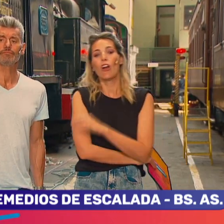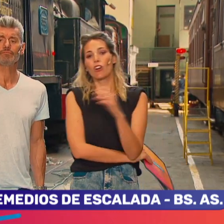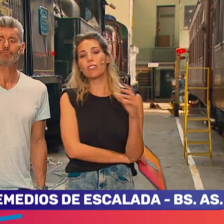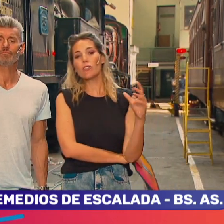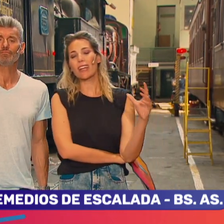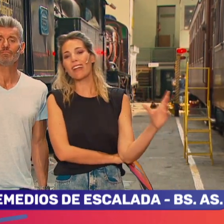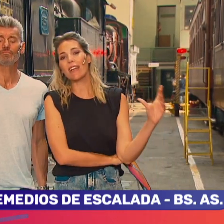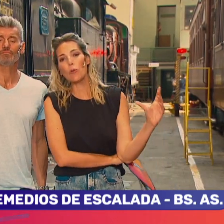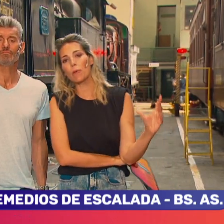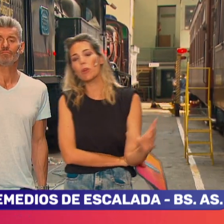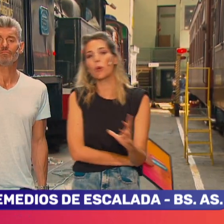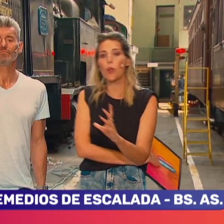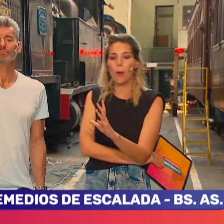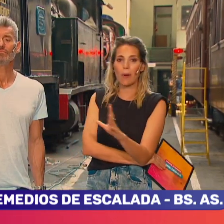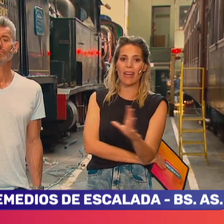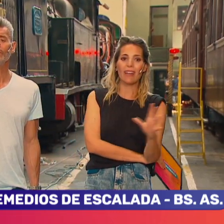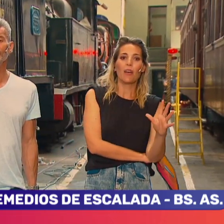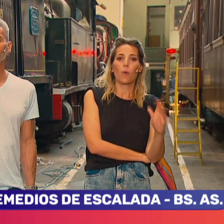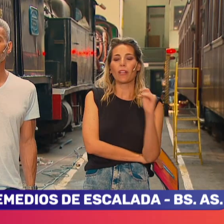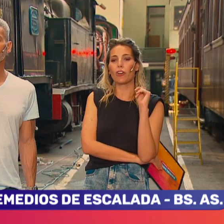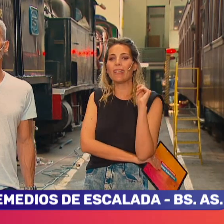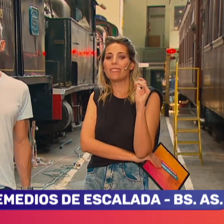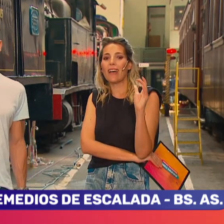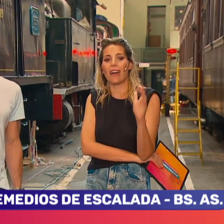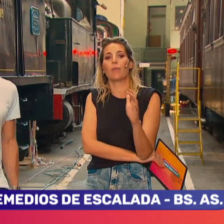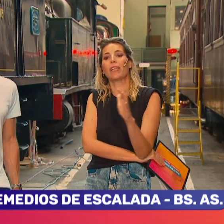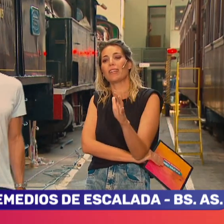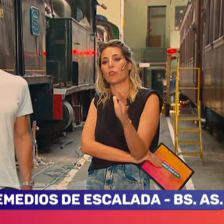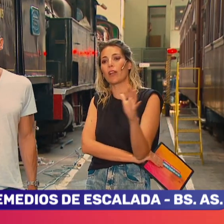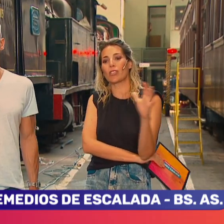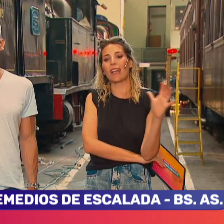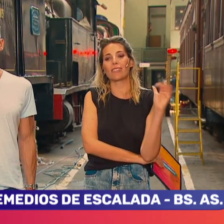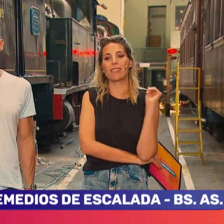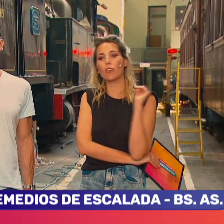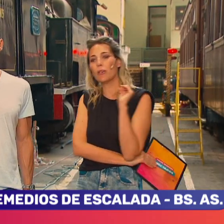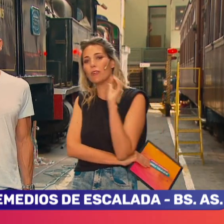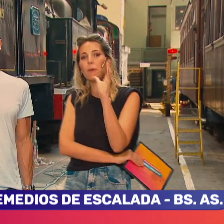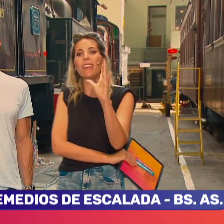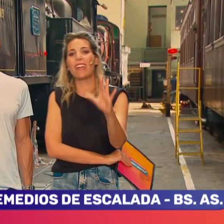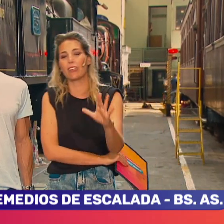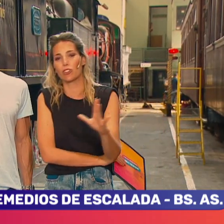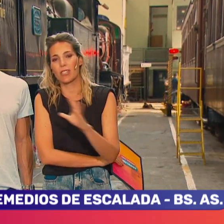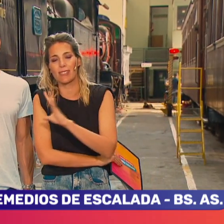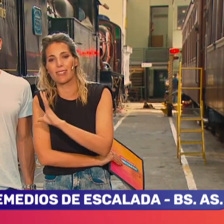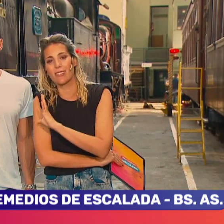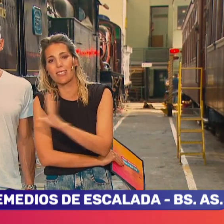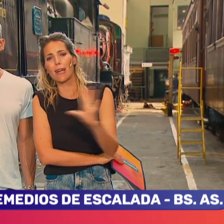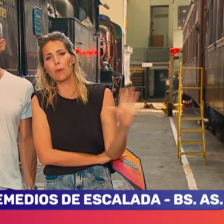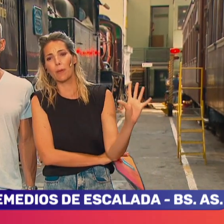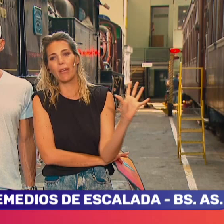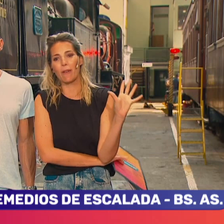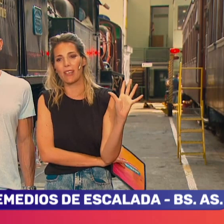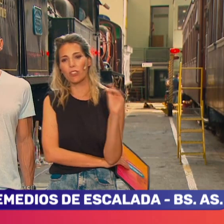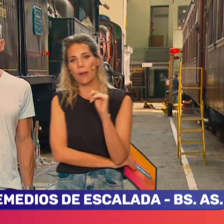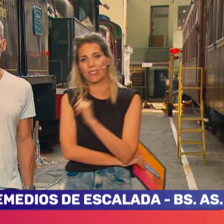pero contanos, Hernán, ¿qué es lo primero que uno va a ver cuando entra al Parque Nacional Los Alerces? ¿A dónde vas directo? Si llegas